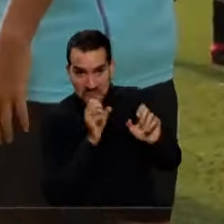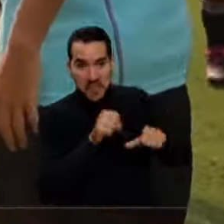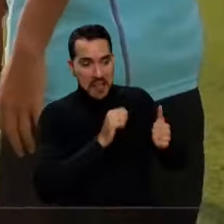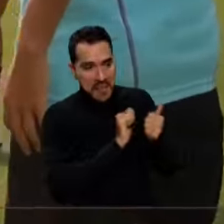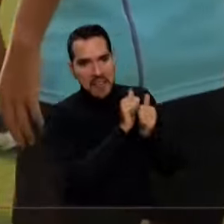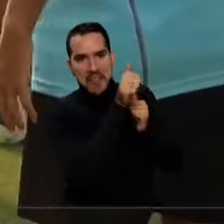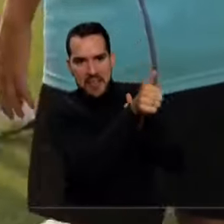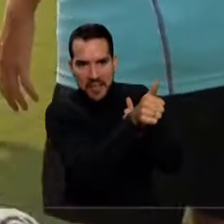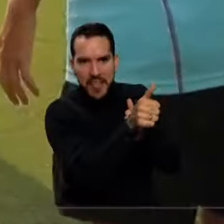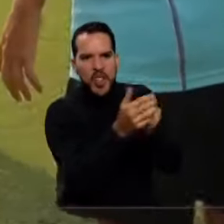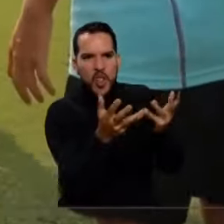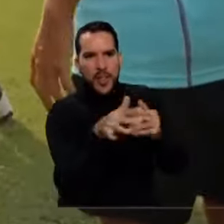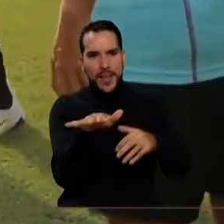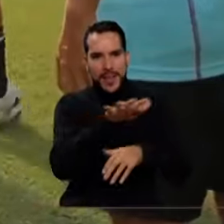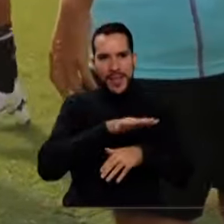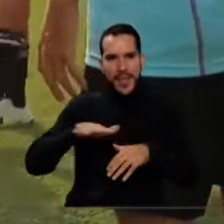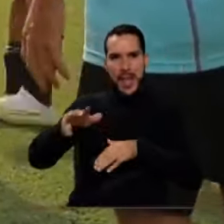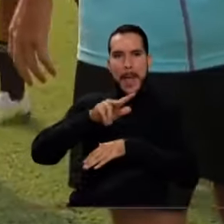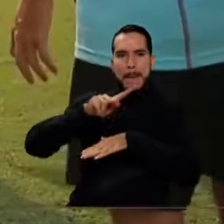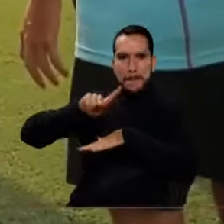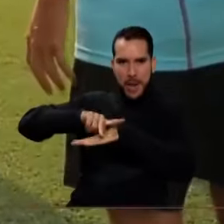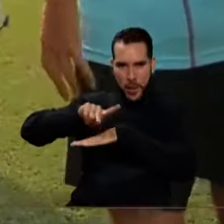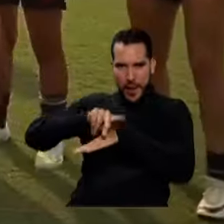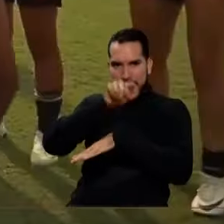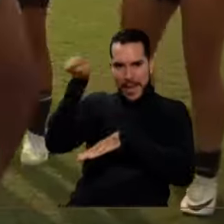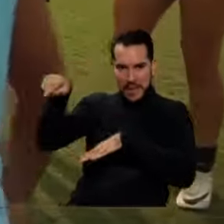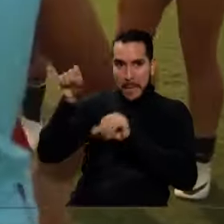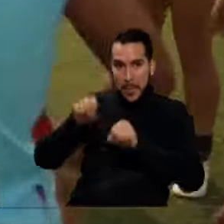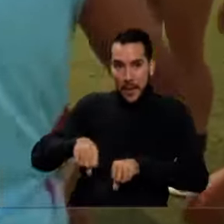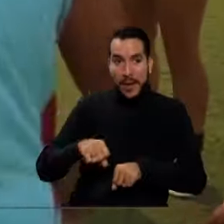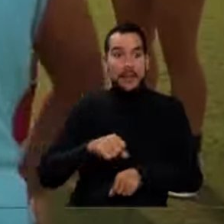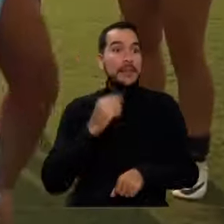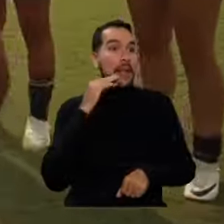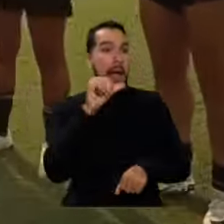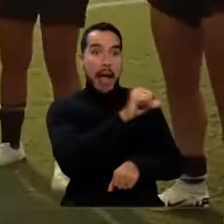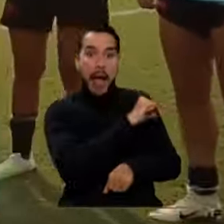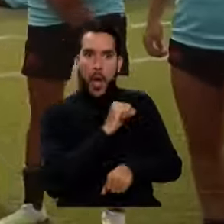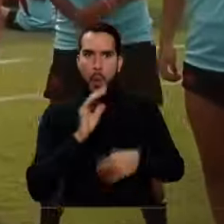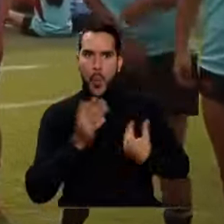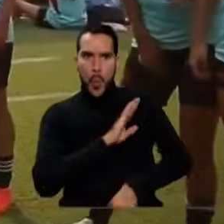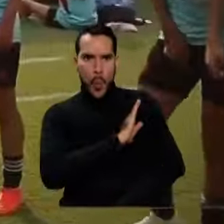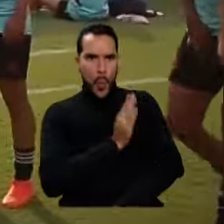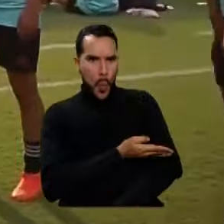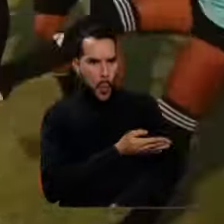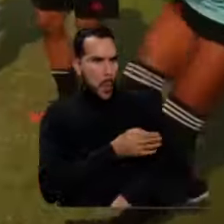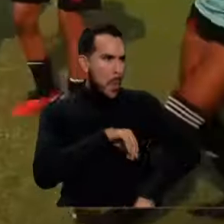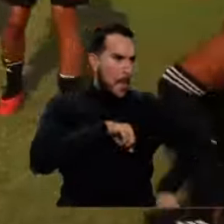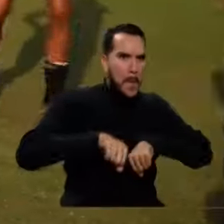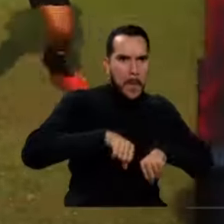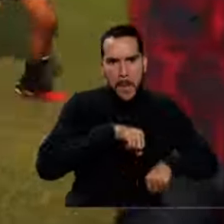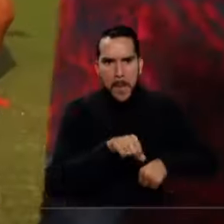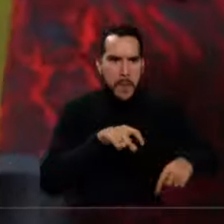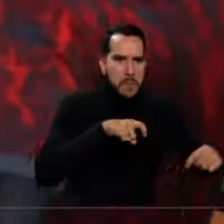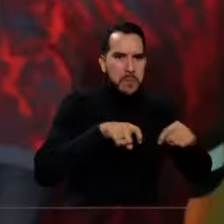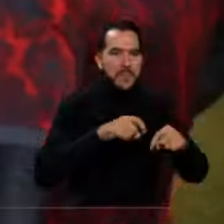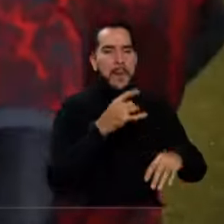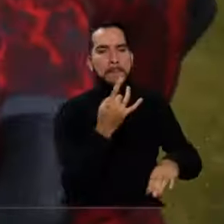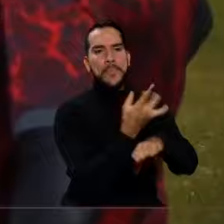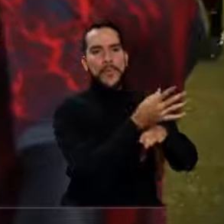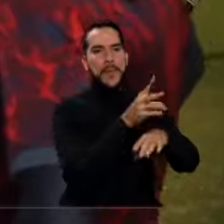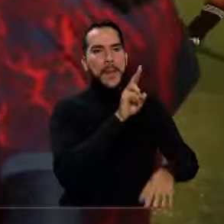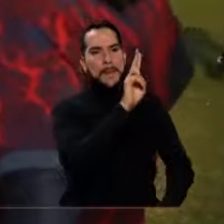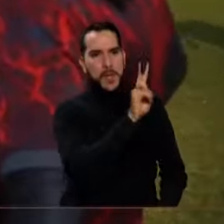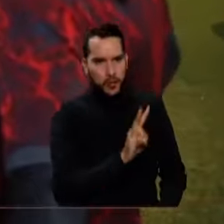en territorio paraguayo. Las superpoderosas ganaron su primer juego ante Venezuela y después golearon 3-0 a la